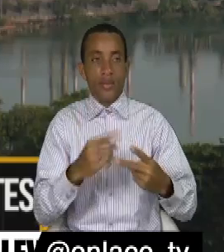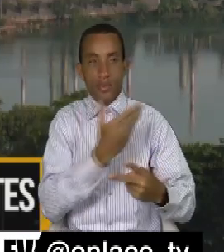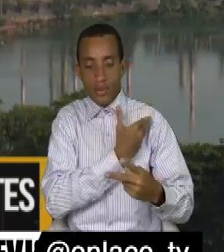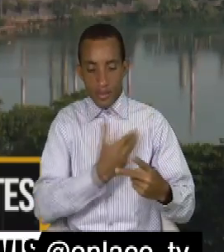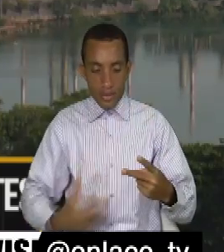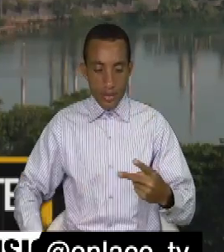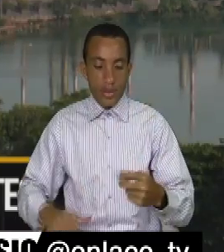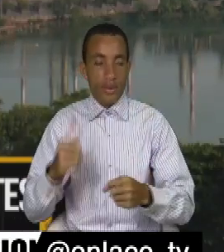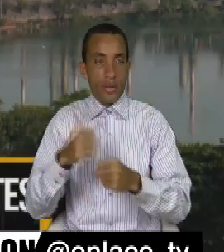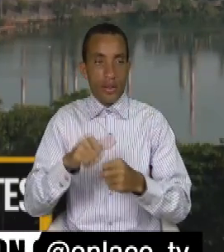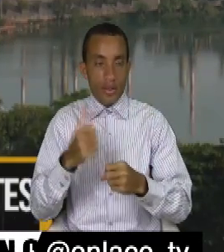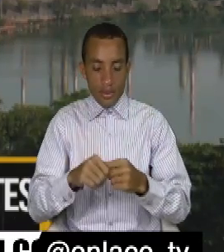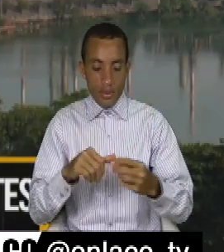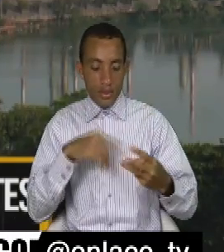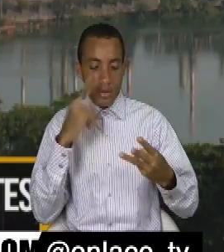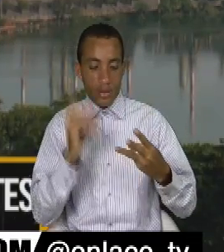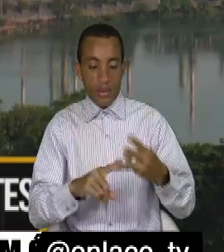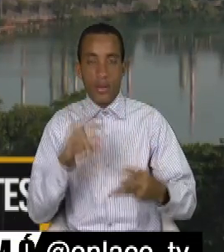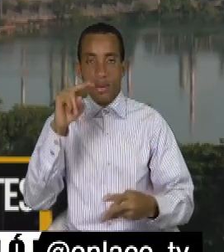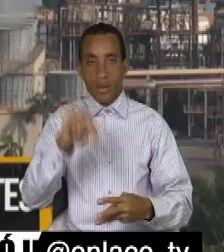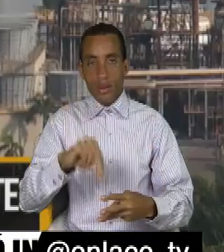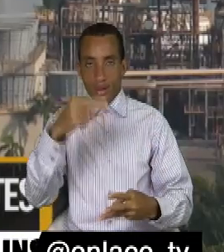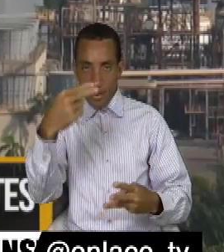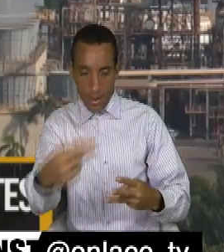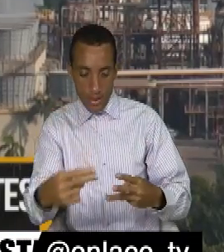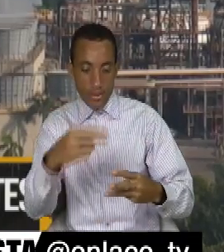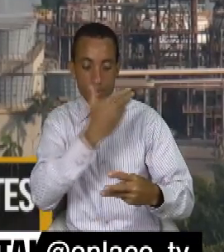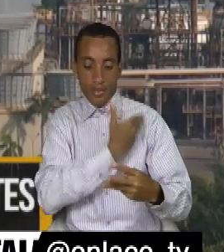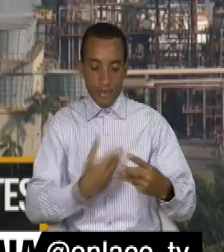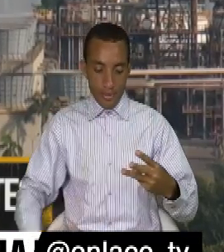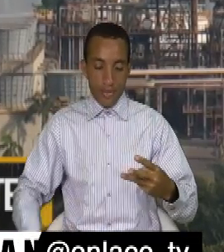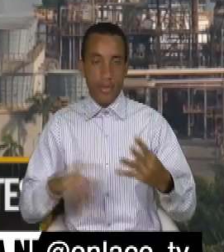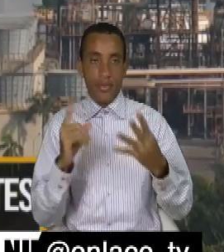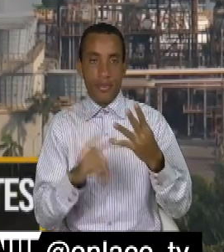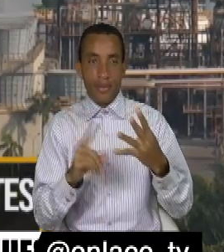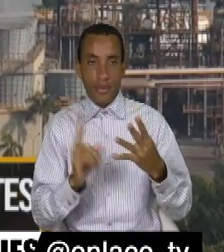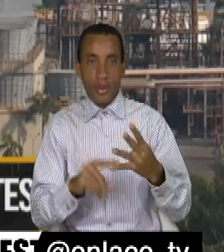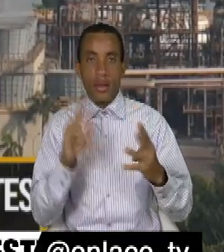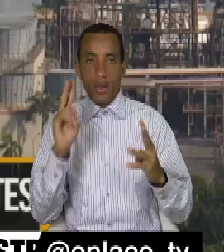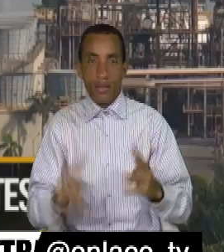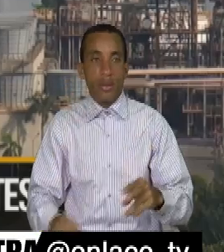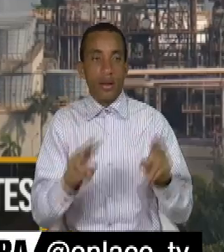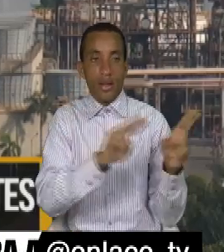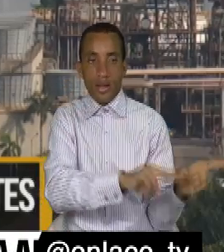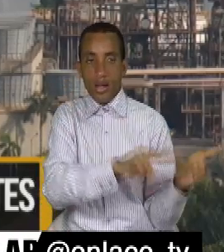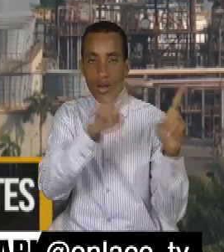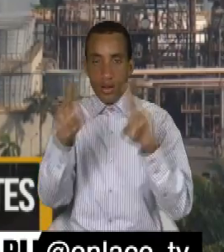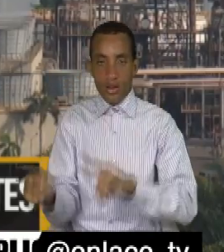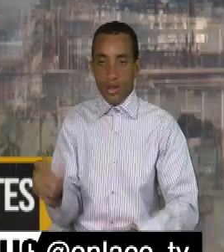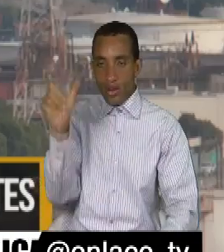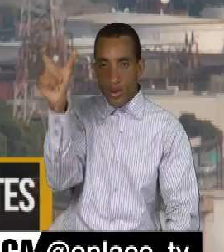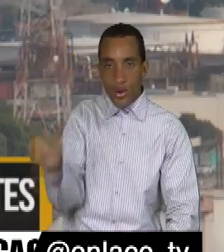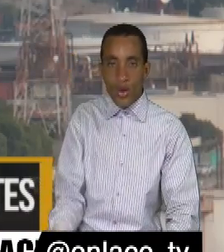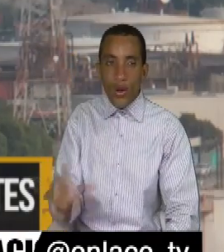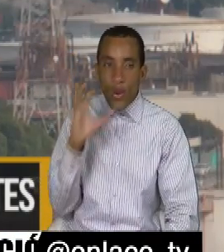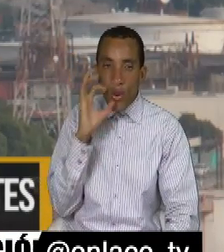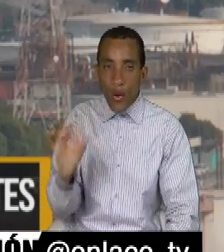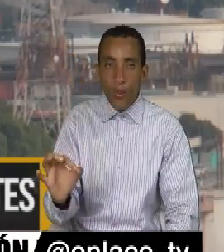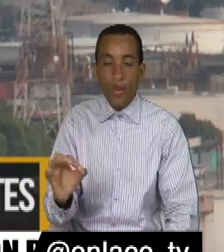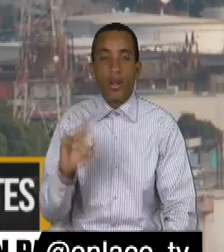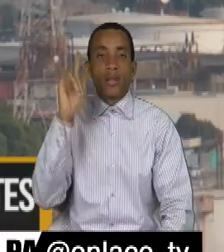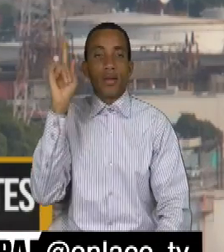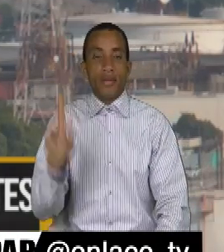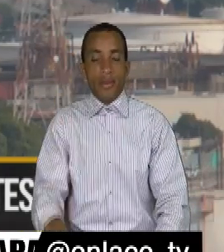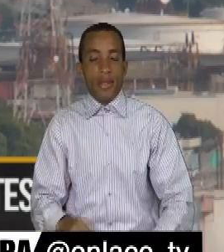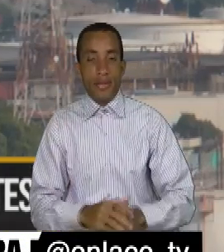gerente de la refinería de Barranca Bermeja. Citamos también al Contralor General de la Nación, invitamos desde luego al gobernador,